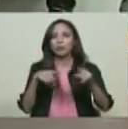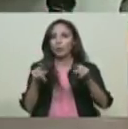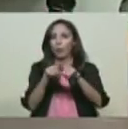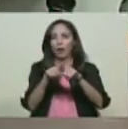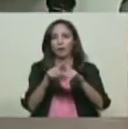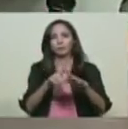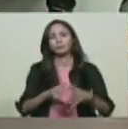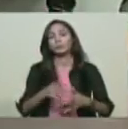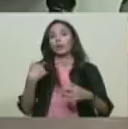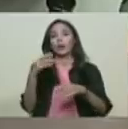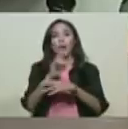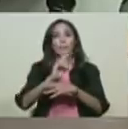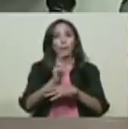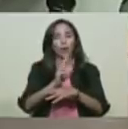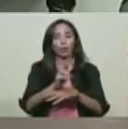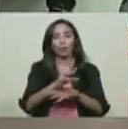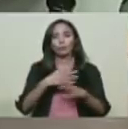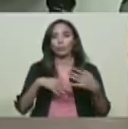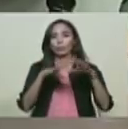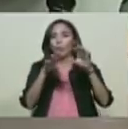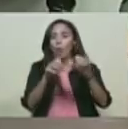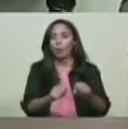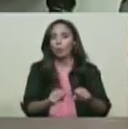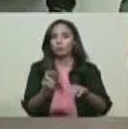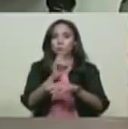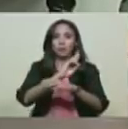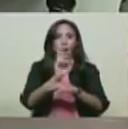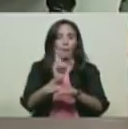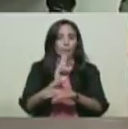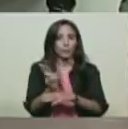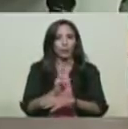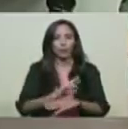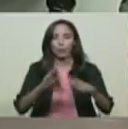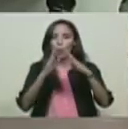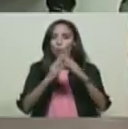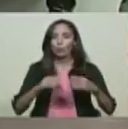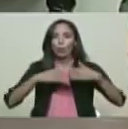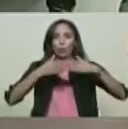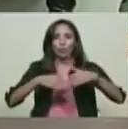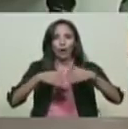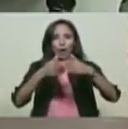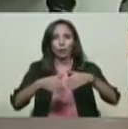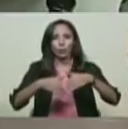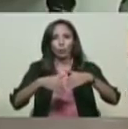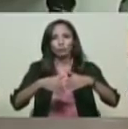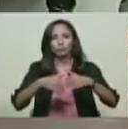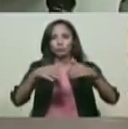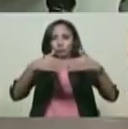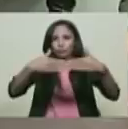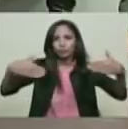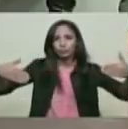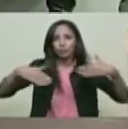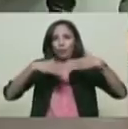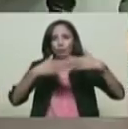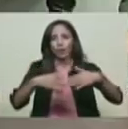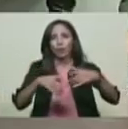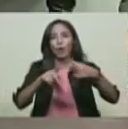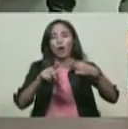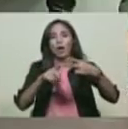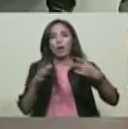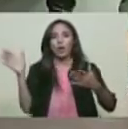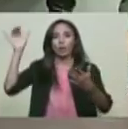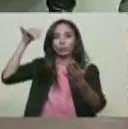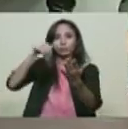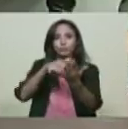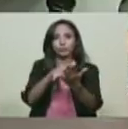la inmediata toma de todos los puertos y aeropuertos